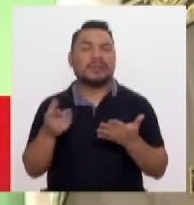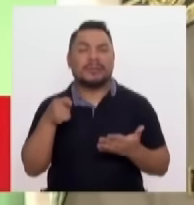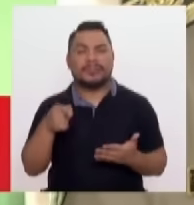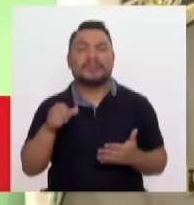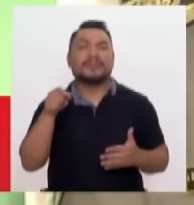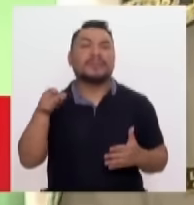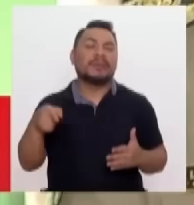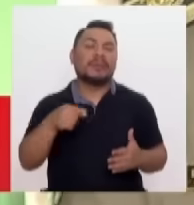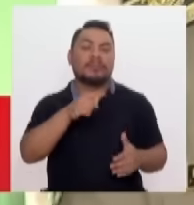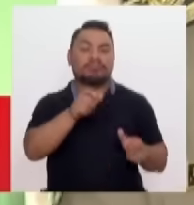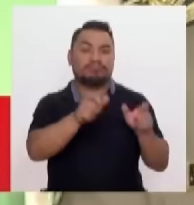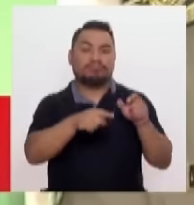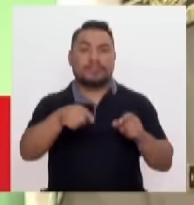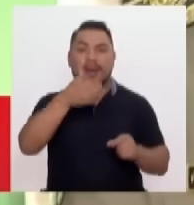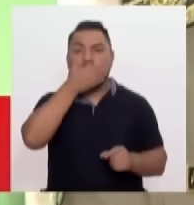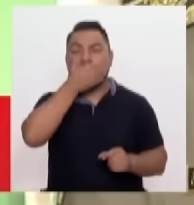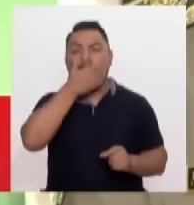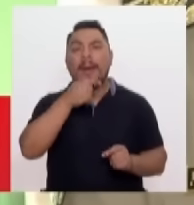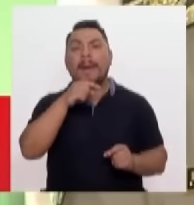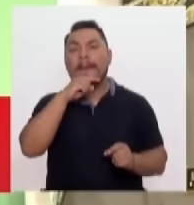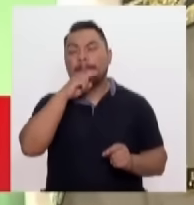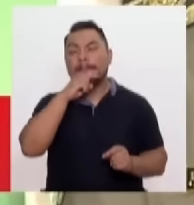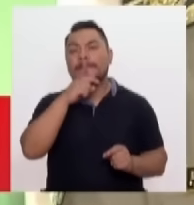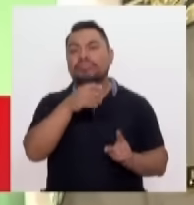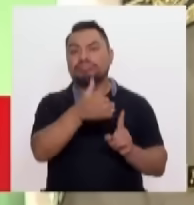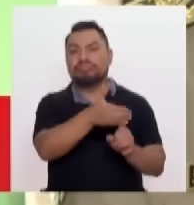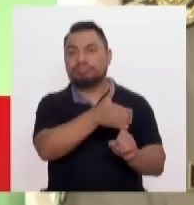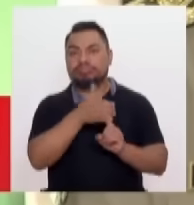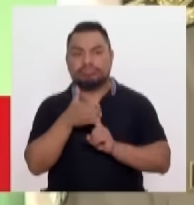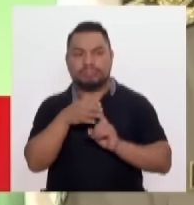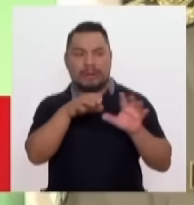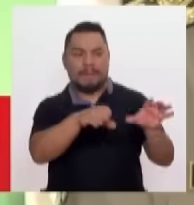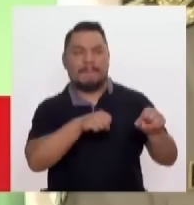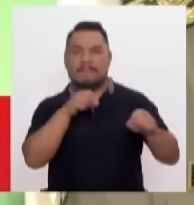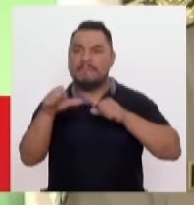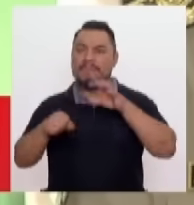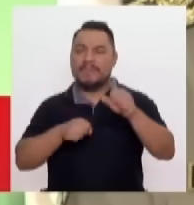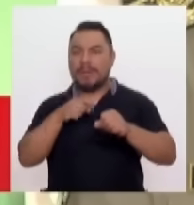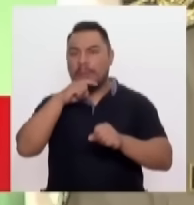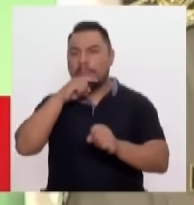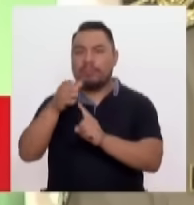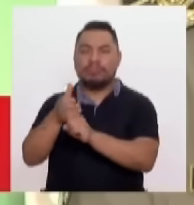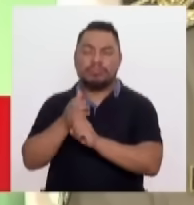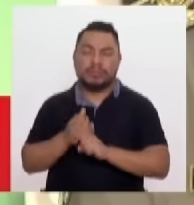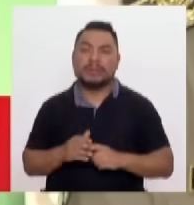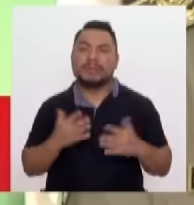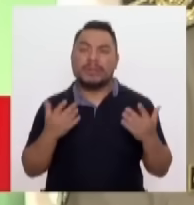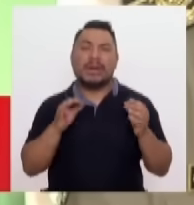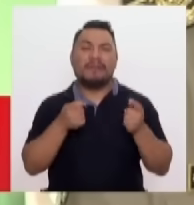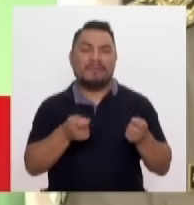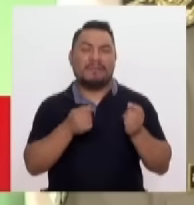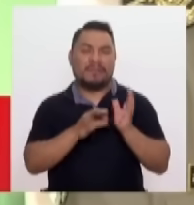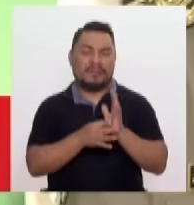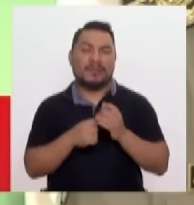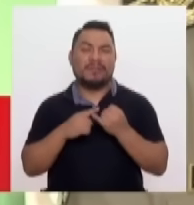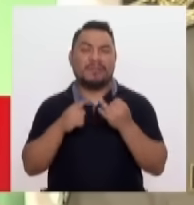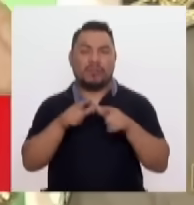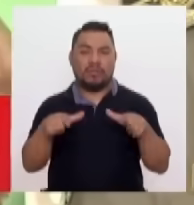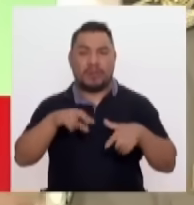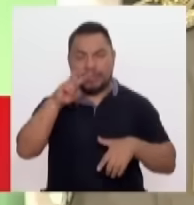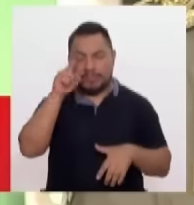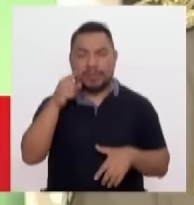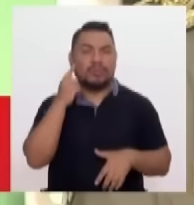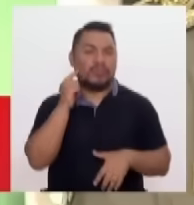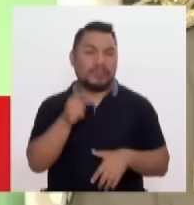de trata de personas y que se ha realizado en diferentes puntos del país. Escuchemos al